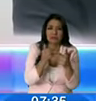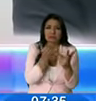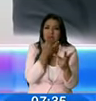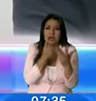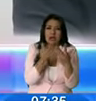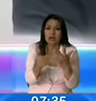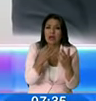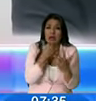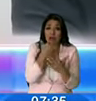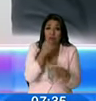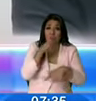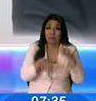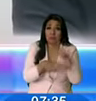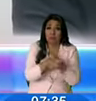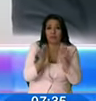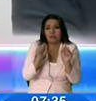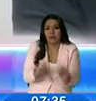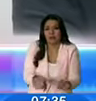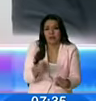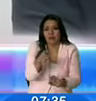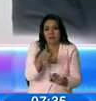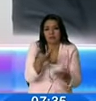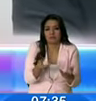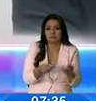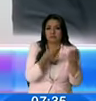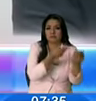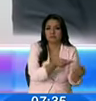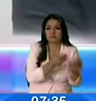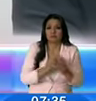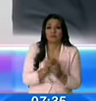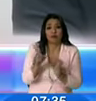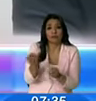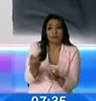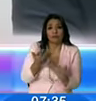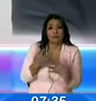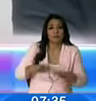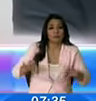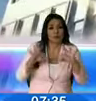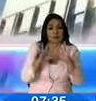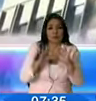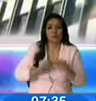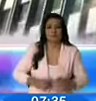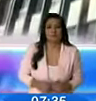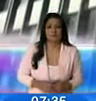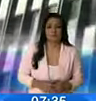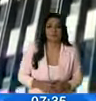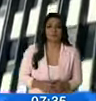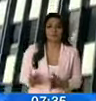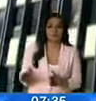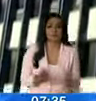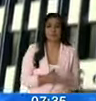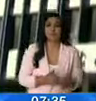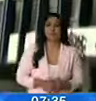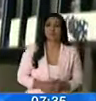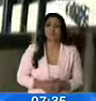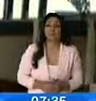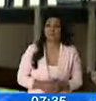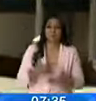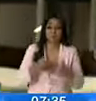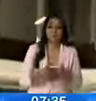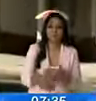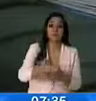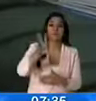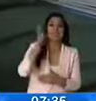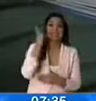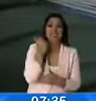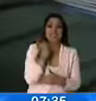las inhabilidades o hubieren omitido información relevante para postular al cargo. De acuerdo al mandato, la fase de impugnación será de